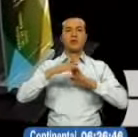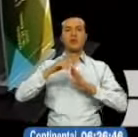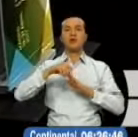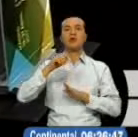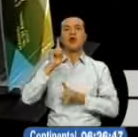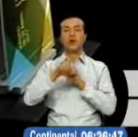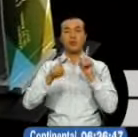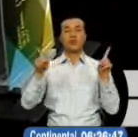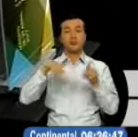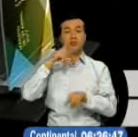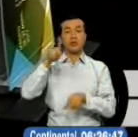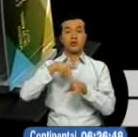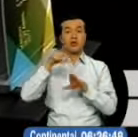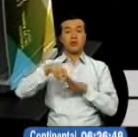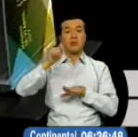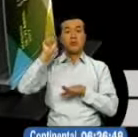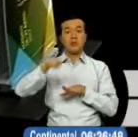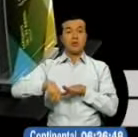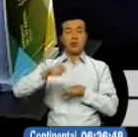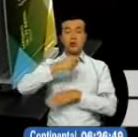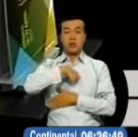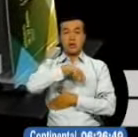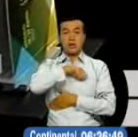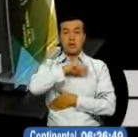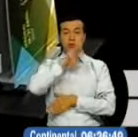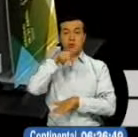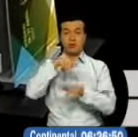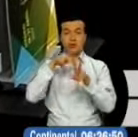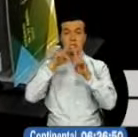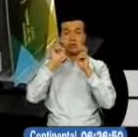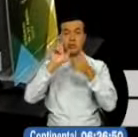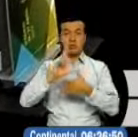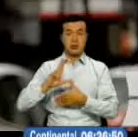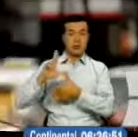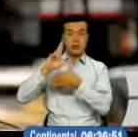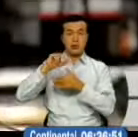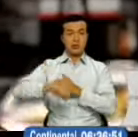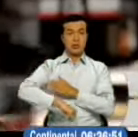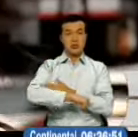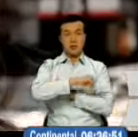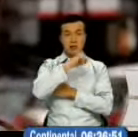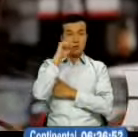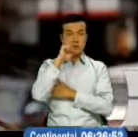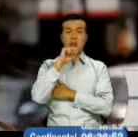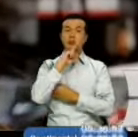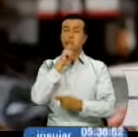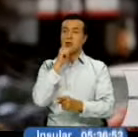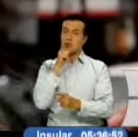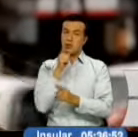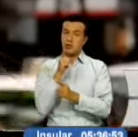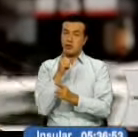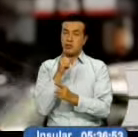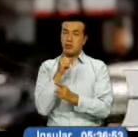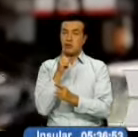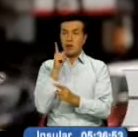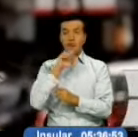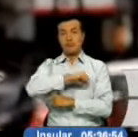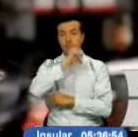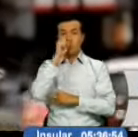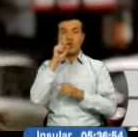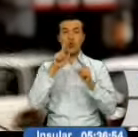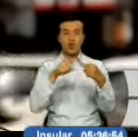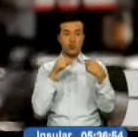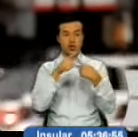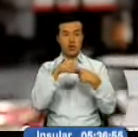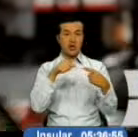algunos especialistas en asuntos latinoamericanos. Es una victoria que ha sido discutida por la